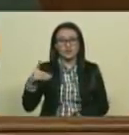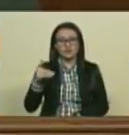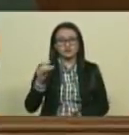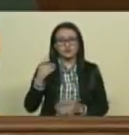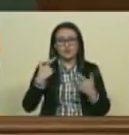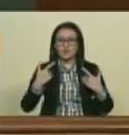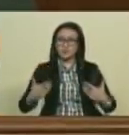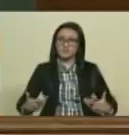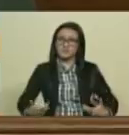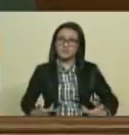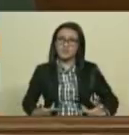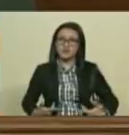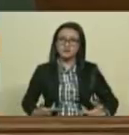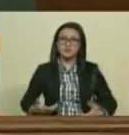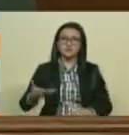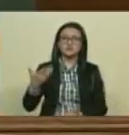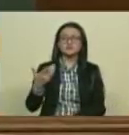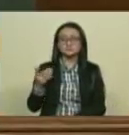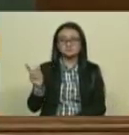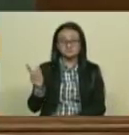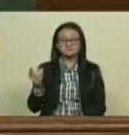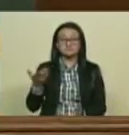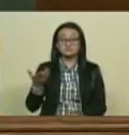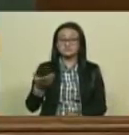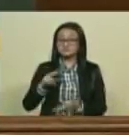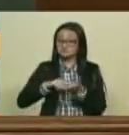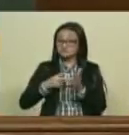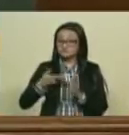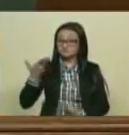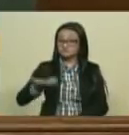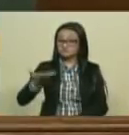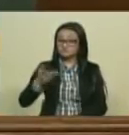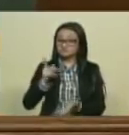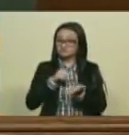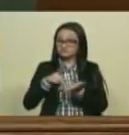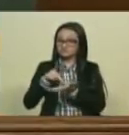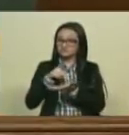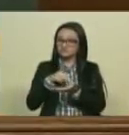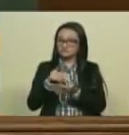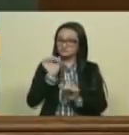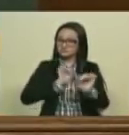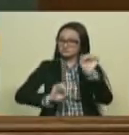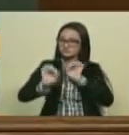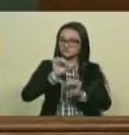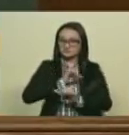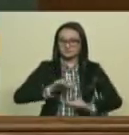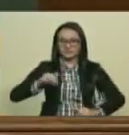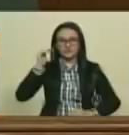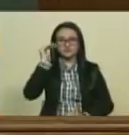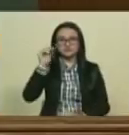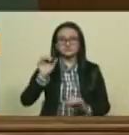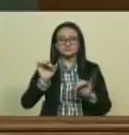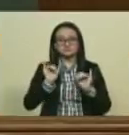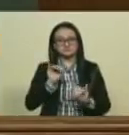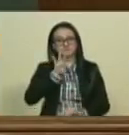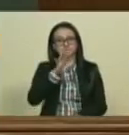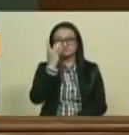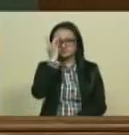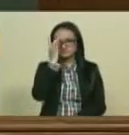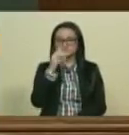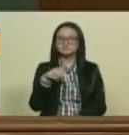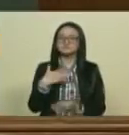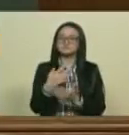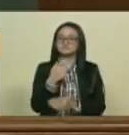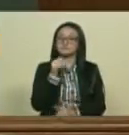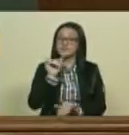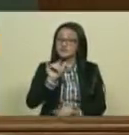a tener una importante participación en la defensa de los militares rebeldes del 4 de febrero y el